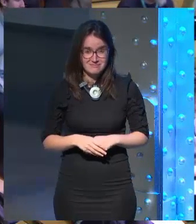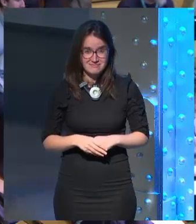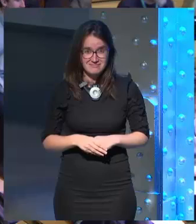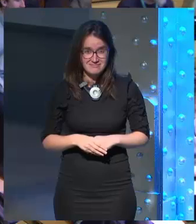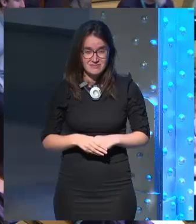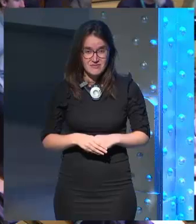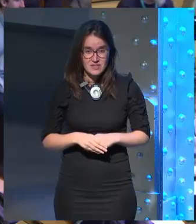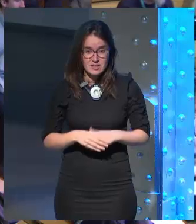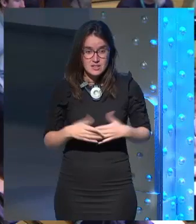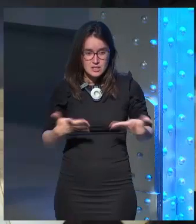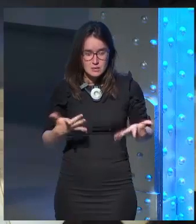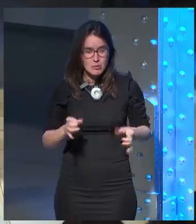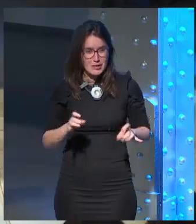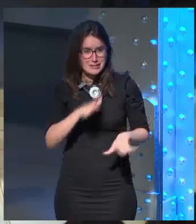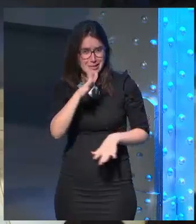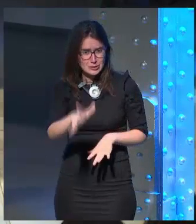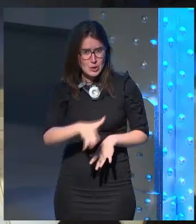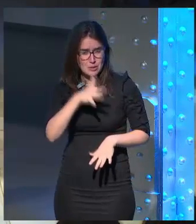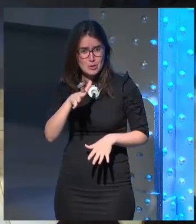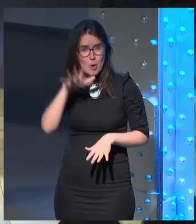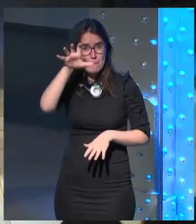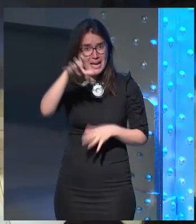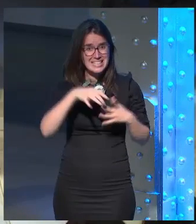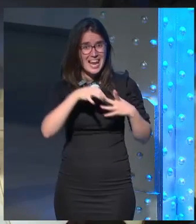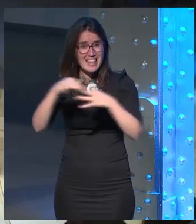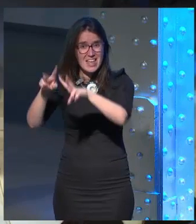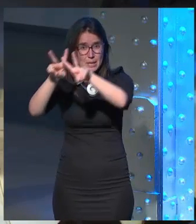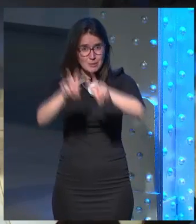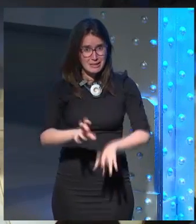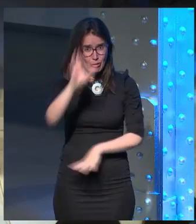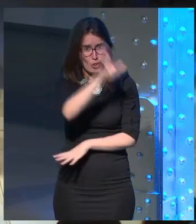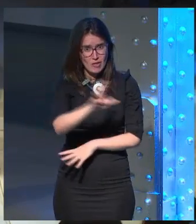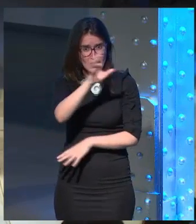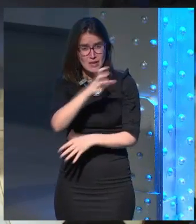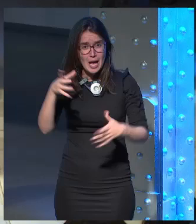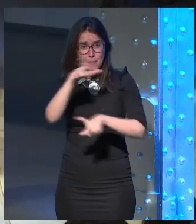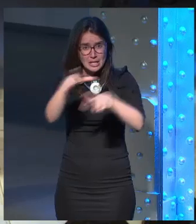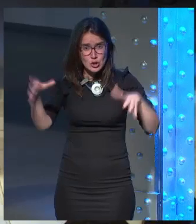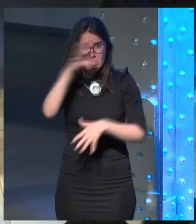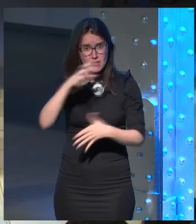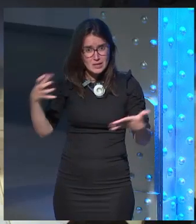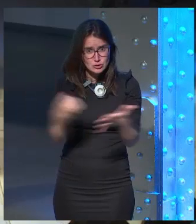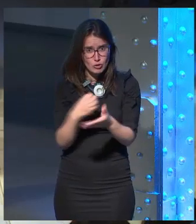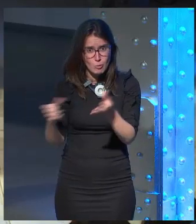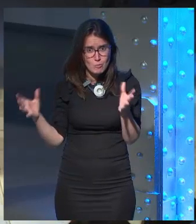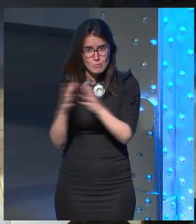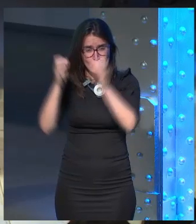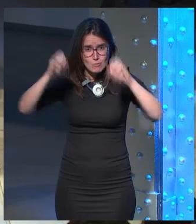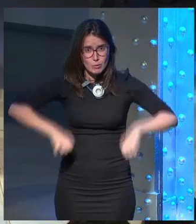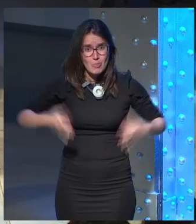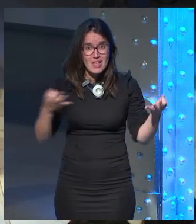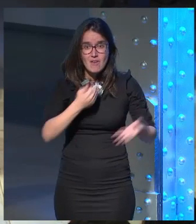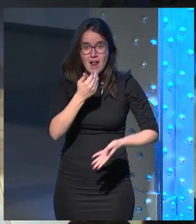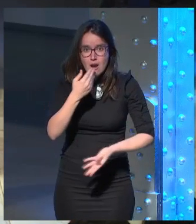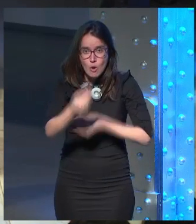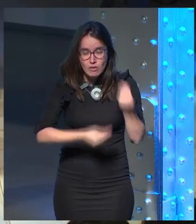Lo cual, capitán, no deja de ser sorprendente porque es el país líder en investigación científica y todos los científicos están de acuerdo en que hay que hacer